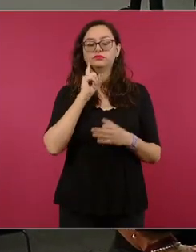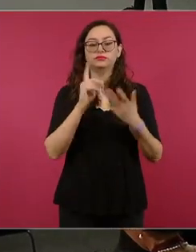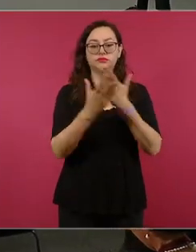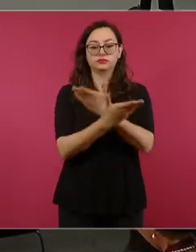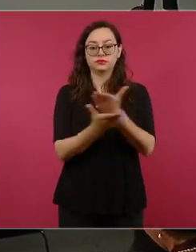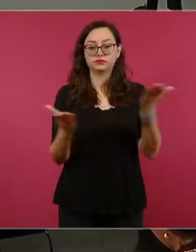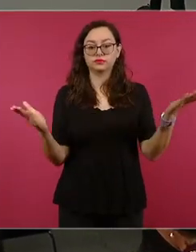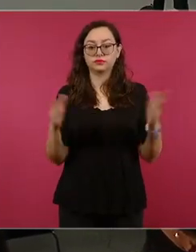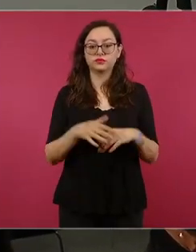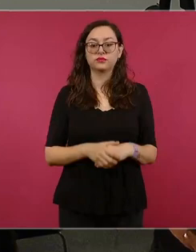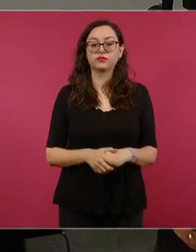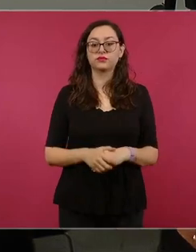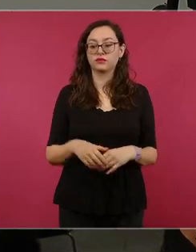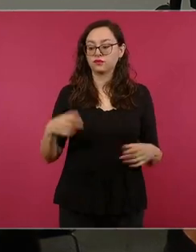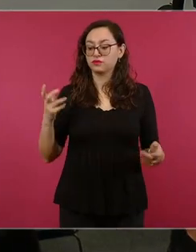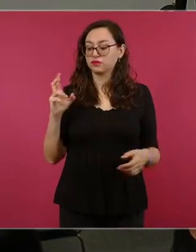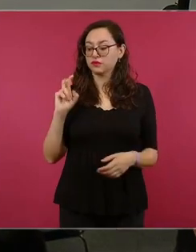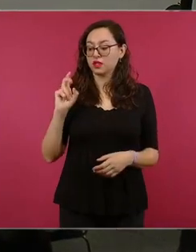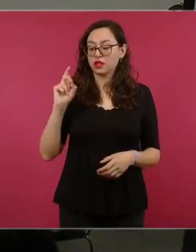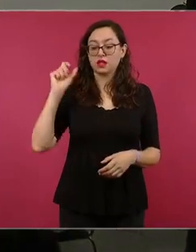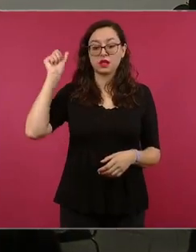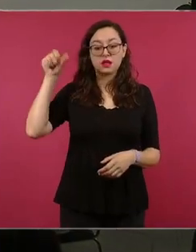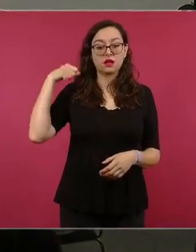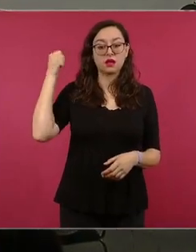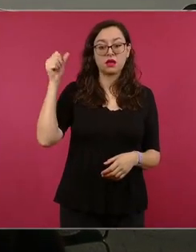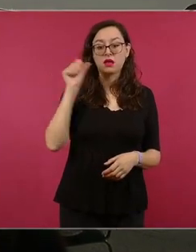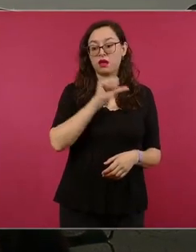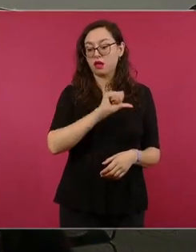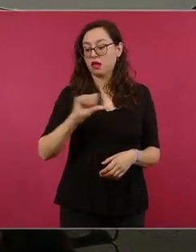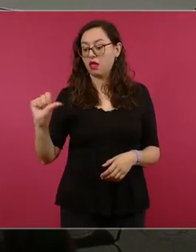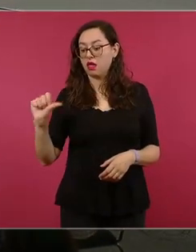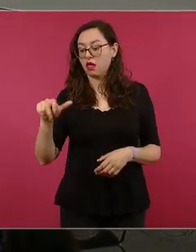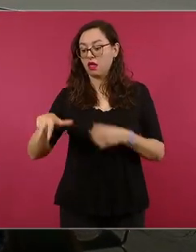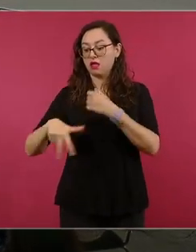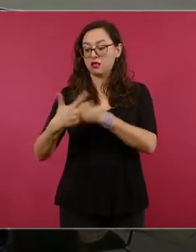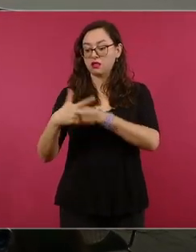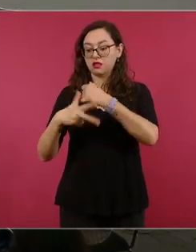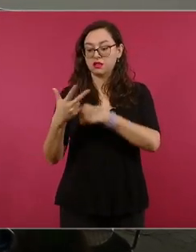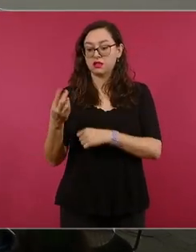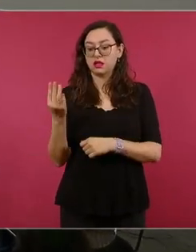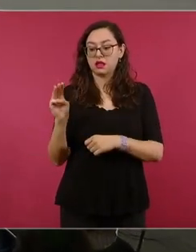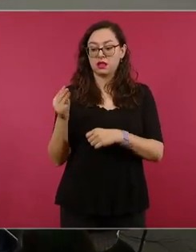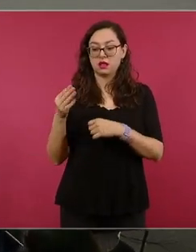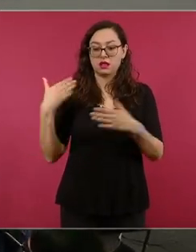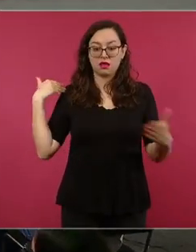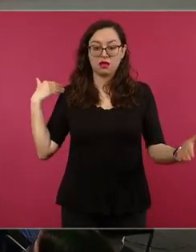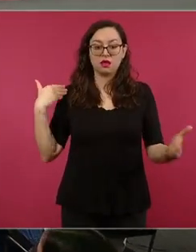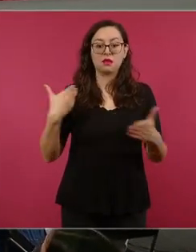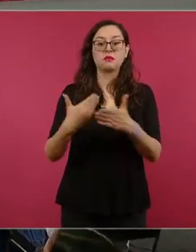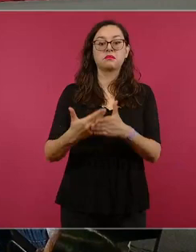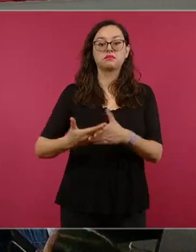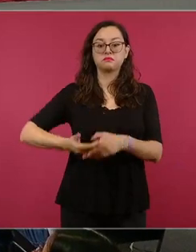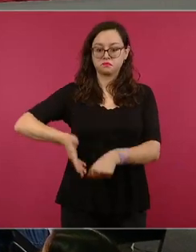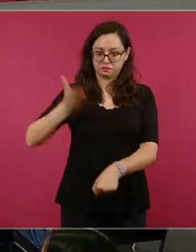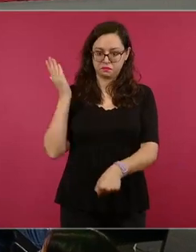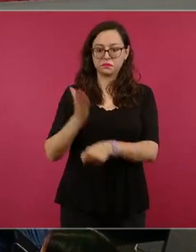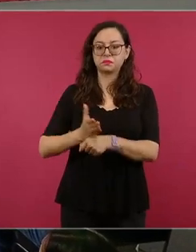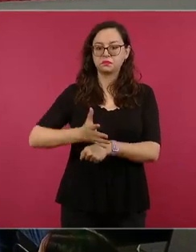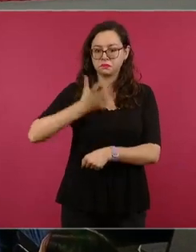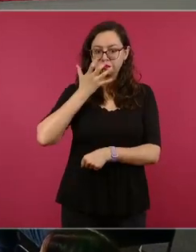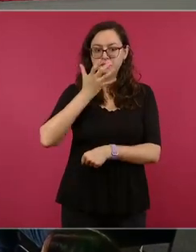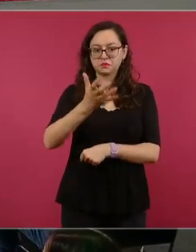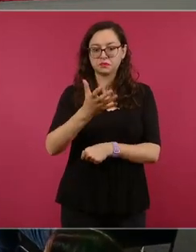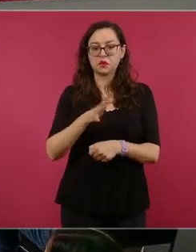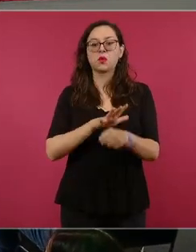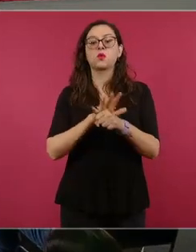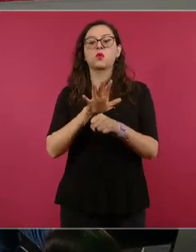avance de cero impunidad, eso del 30 de abril al 13 de mayo, los últimos 15 días. Adelante. Tenemos 4 extradiciones